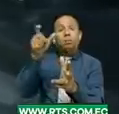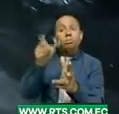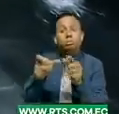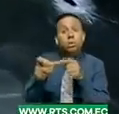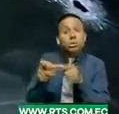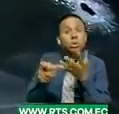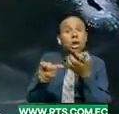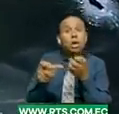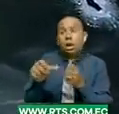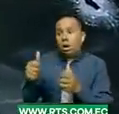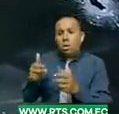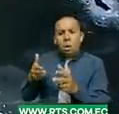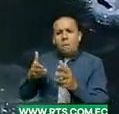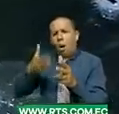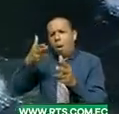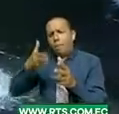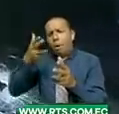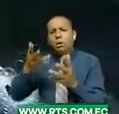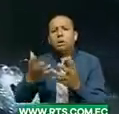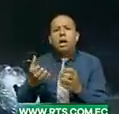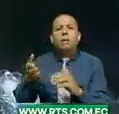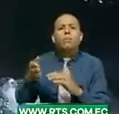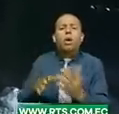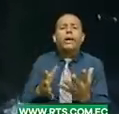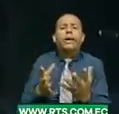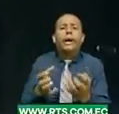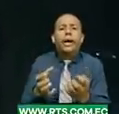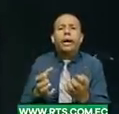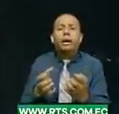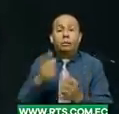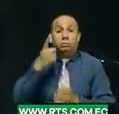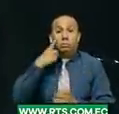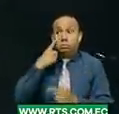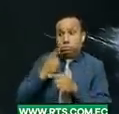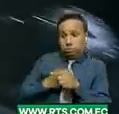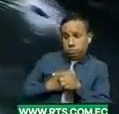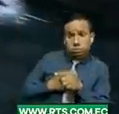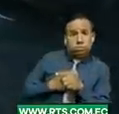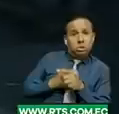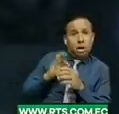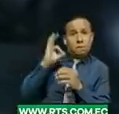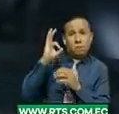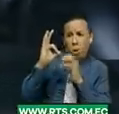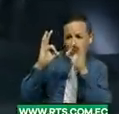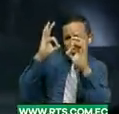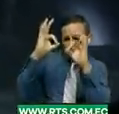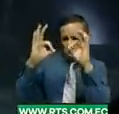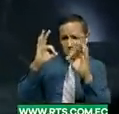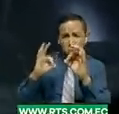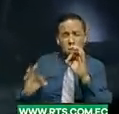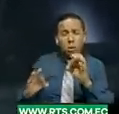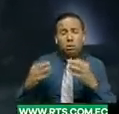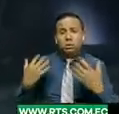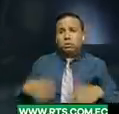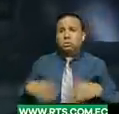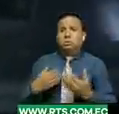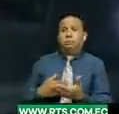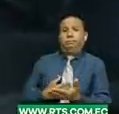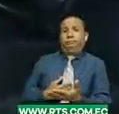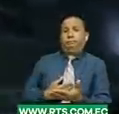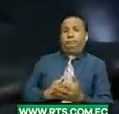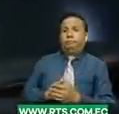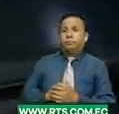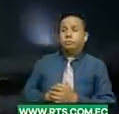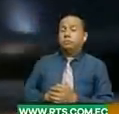asesinar. Viene el tamaño y lo del impacto de los proyectiles, de cómo han ingresado al automotor.